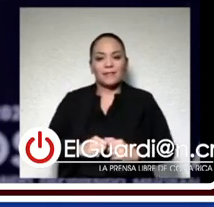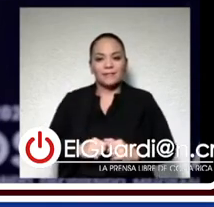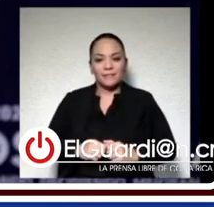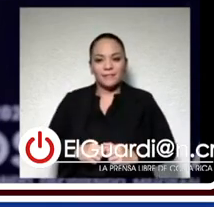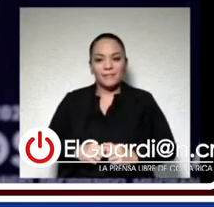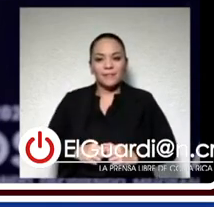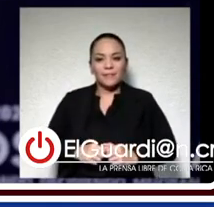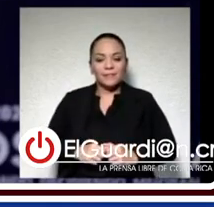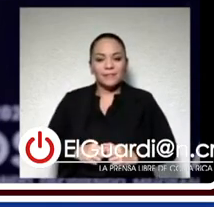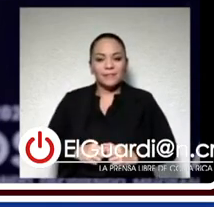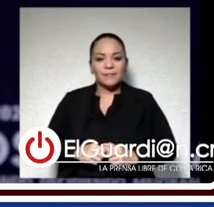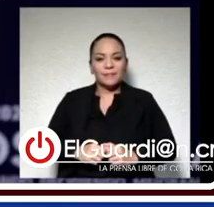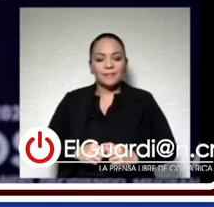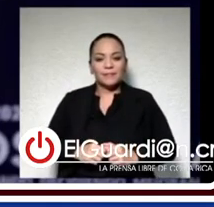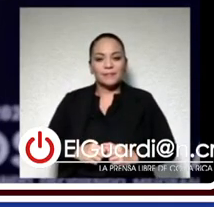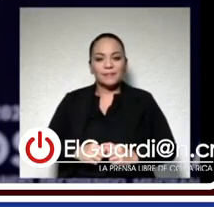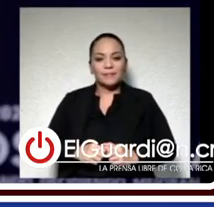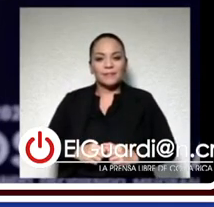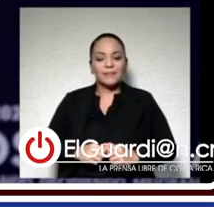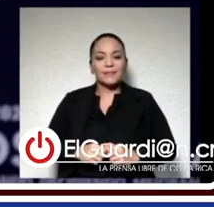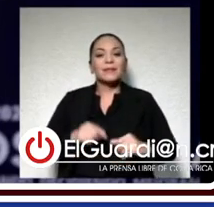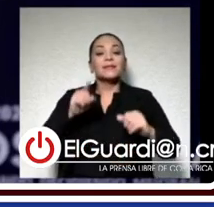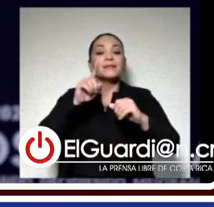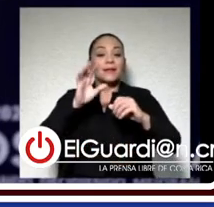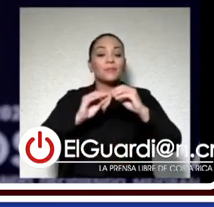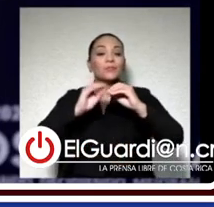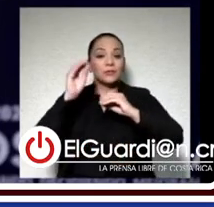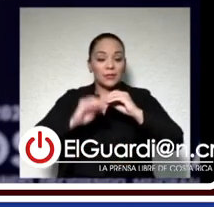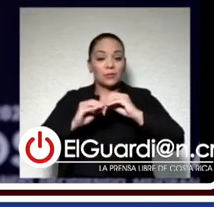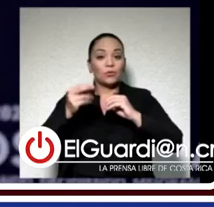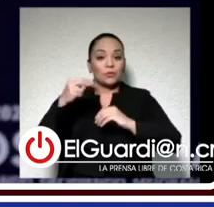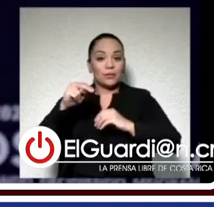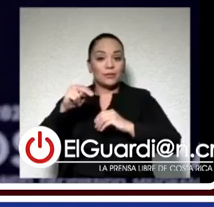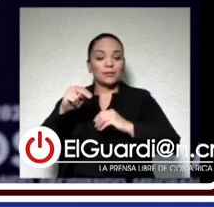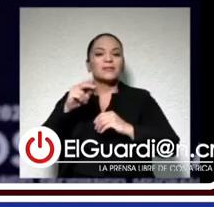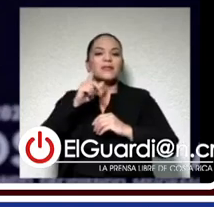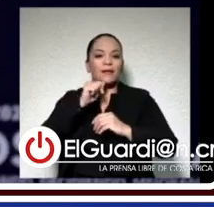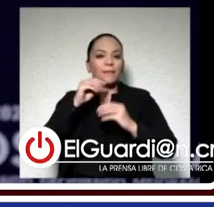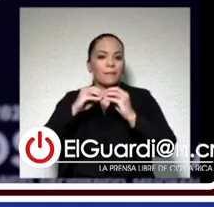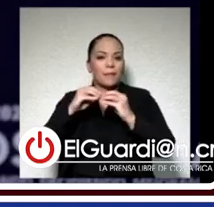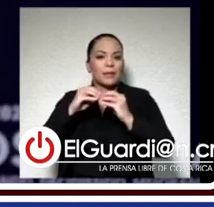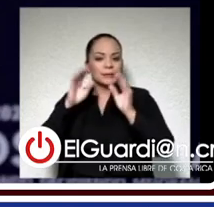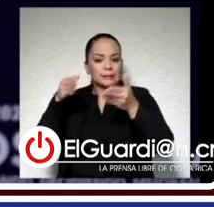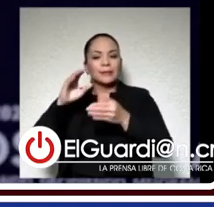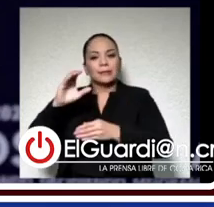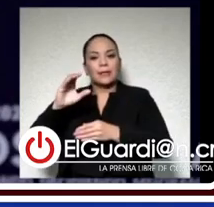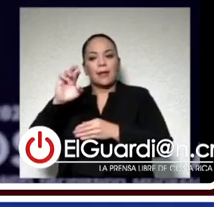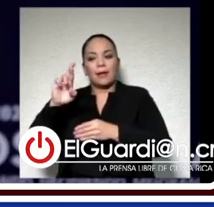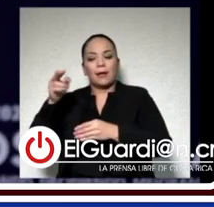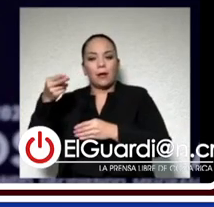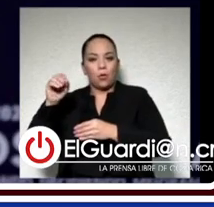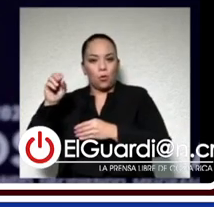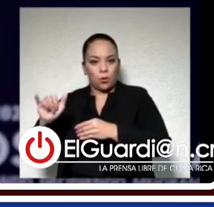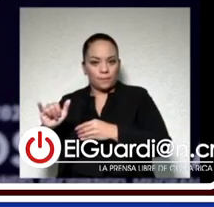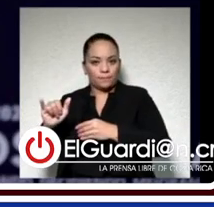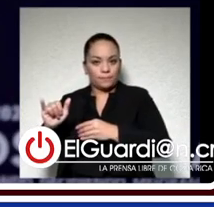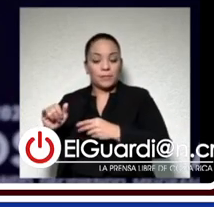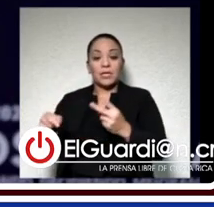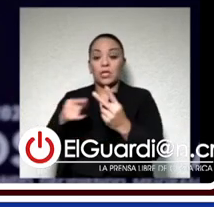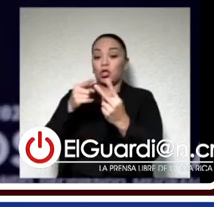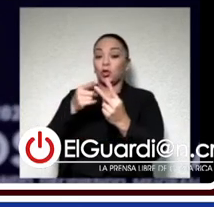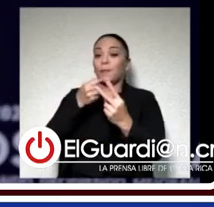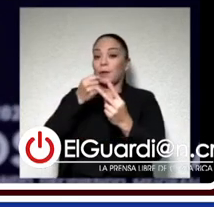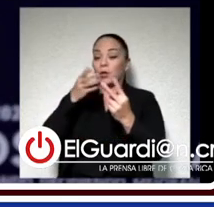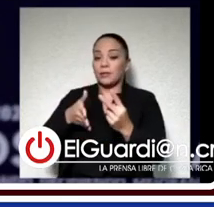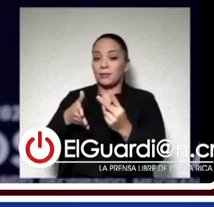que el 100% de las noticias fue con Cere Hoy, con dos de sus periodistas, cada vez que sacaban por lo